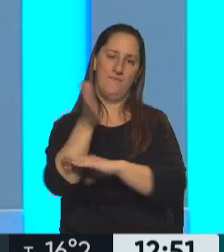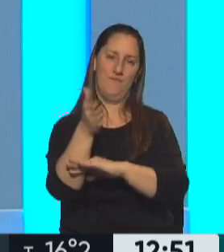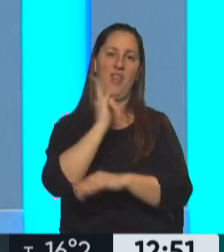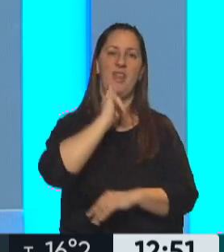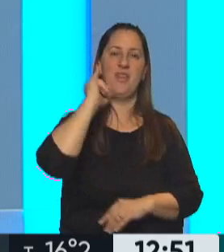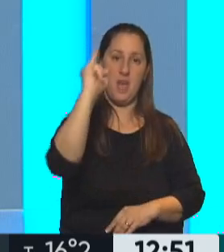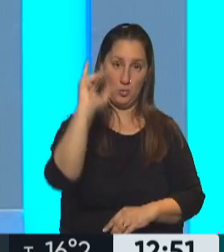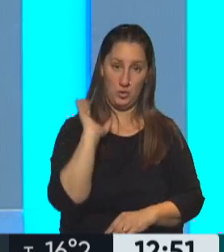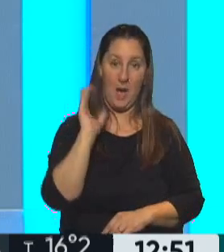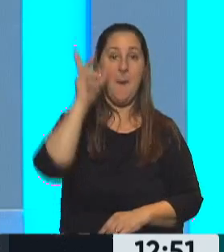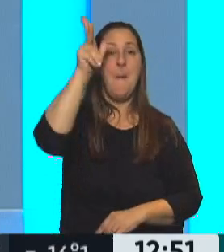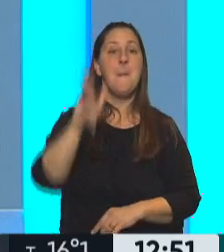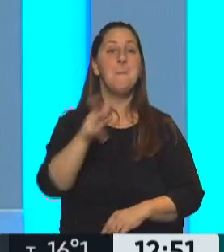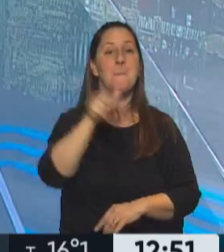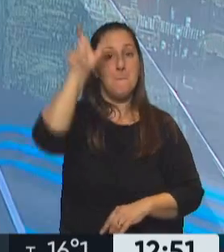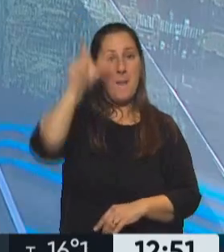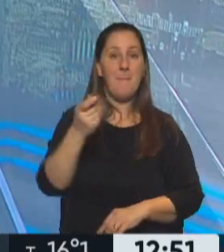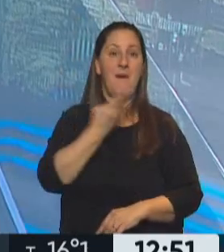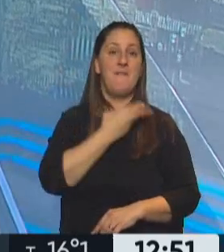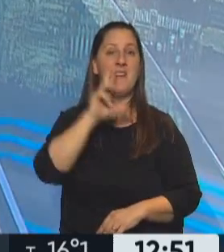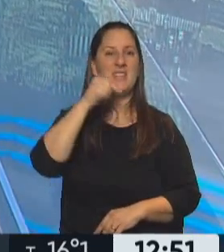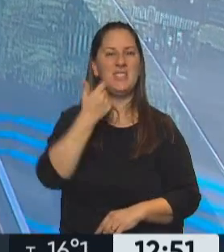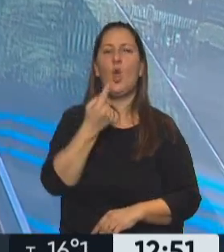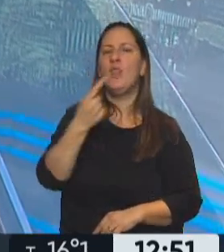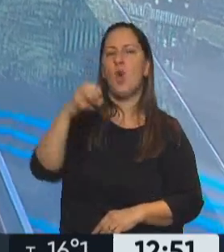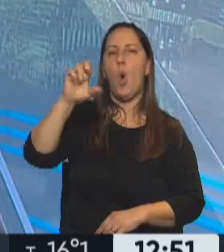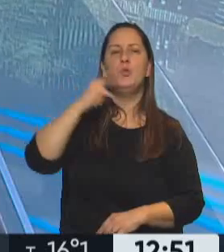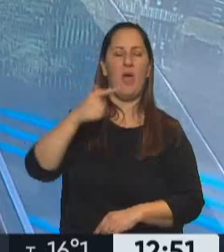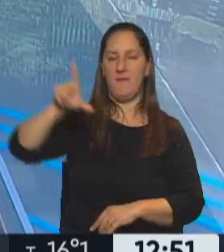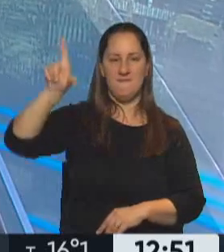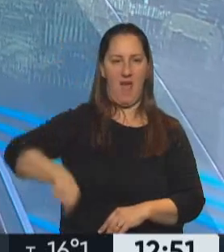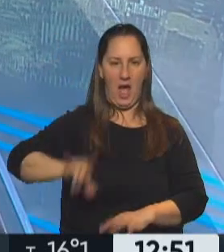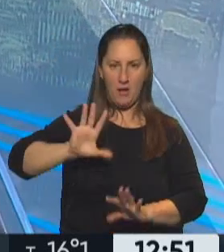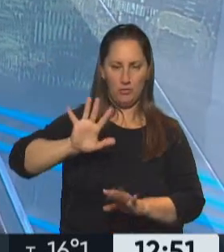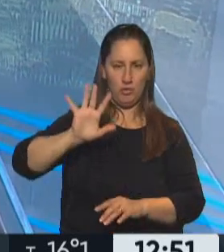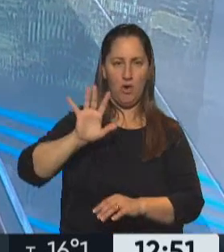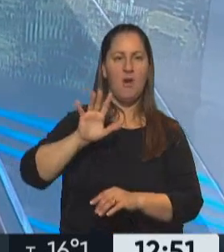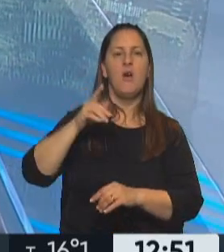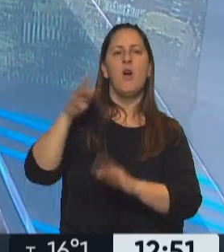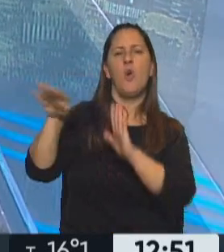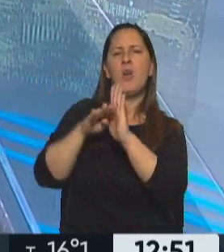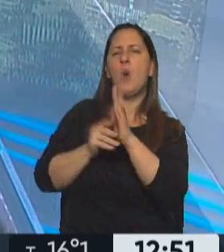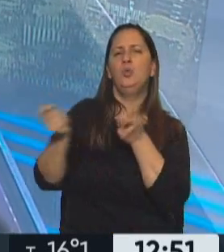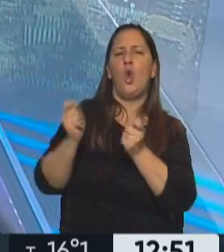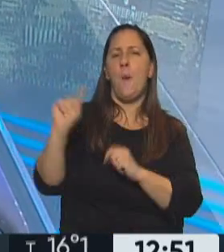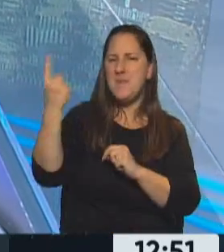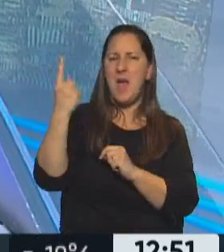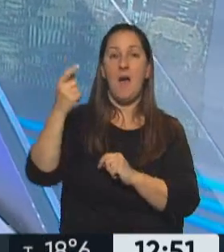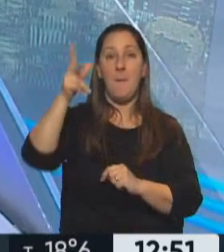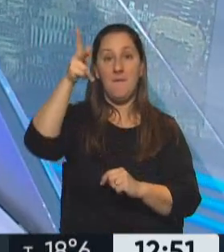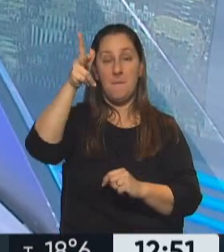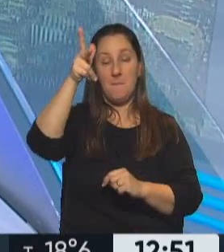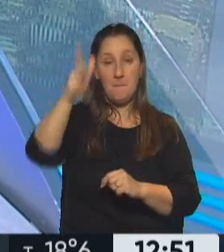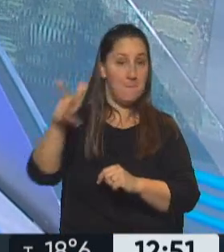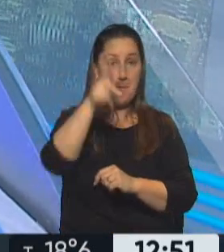Papa Francisco decide degradar al opus Day en su condición le quita la autonomía que tenían no